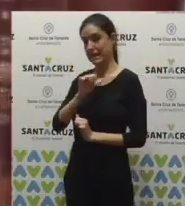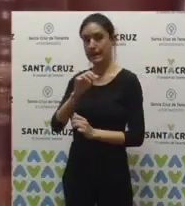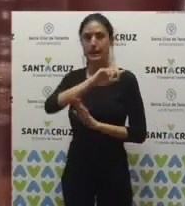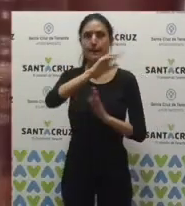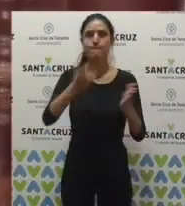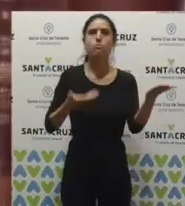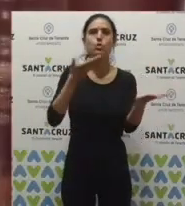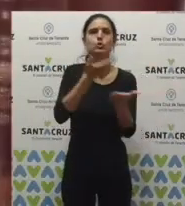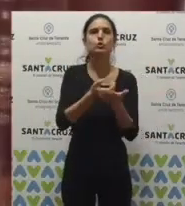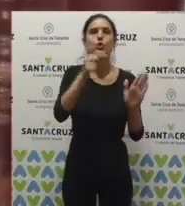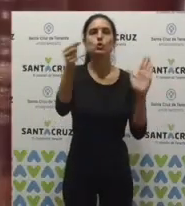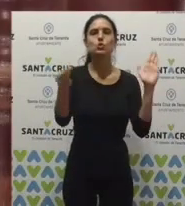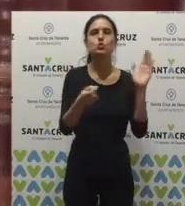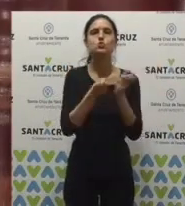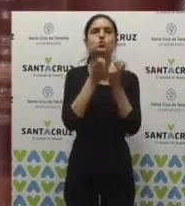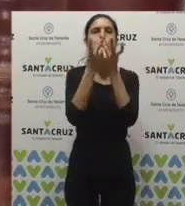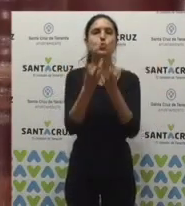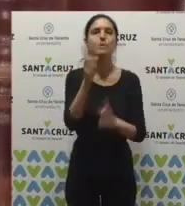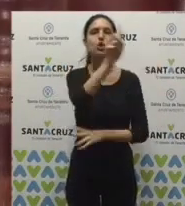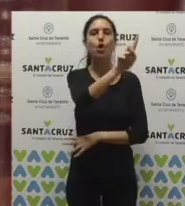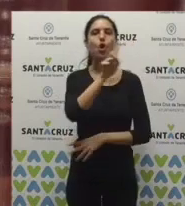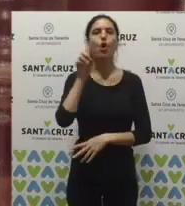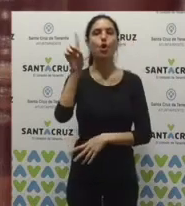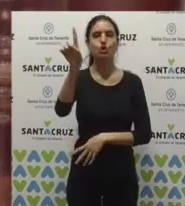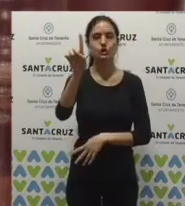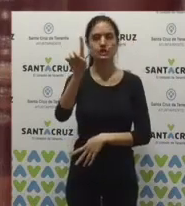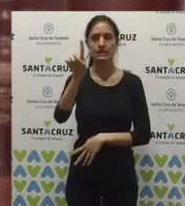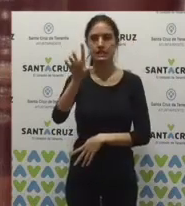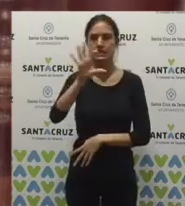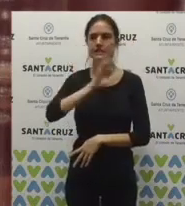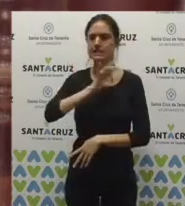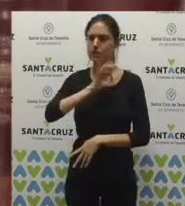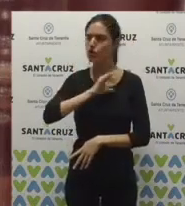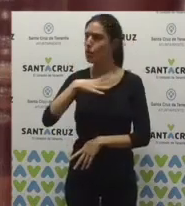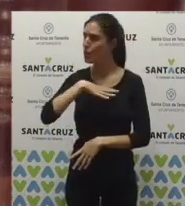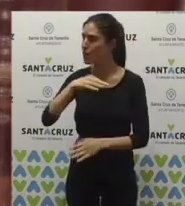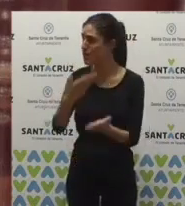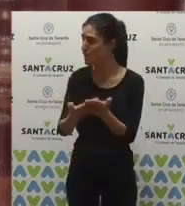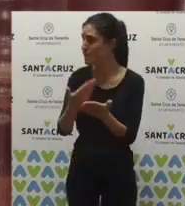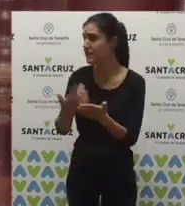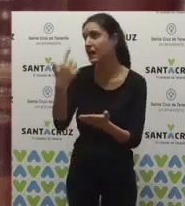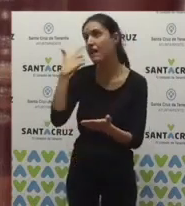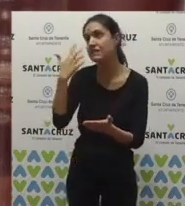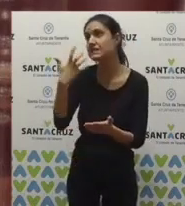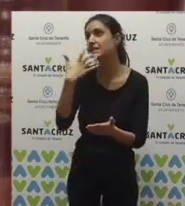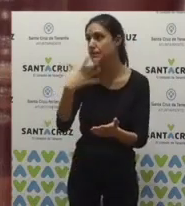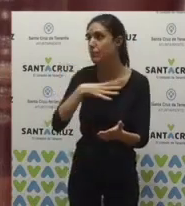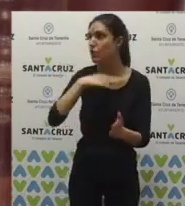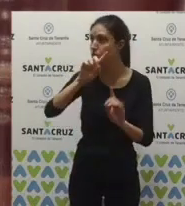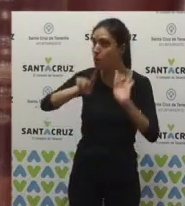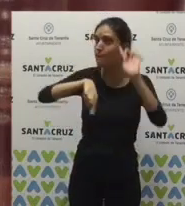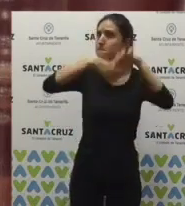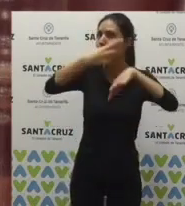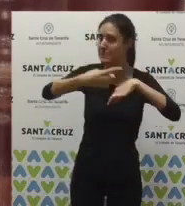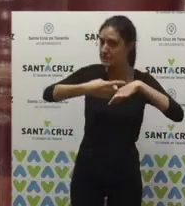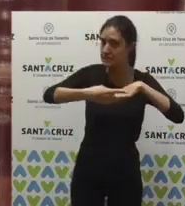11 señor el cabello podría usted pedir para ver si podemos pasar el punto si usted está